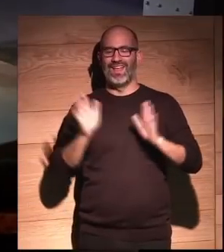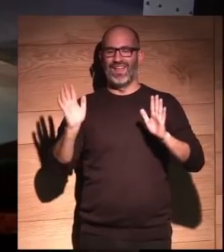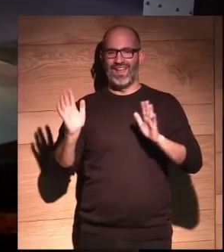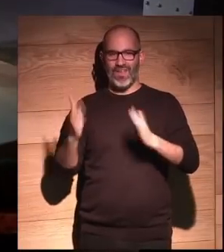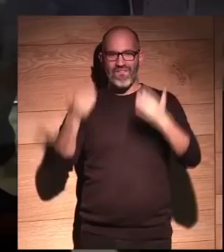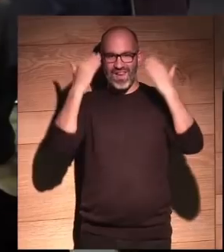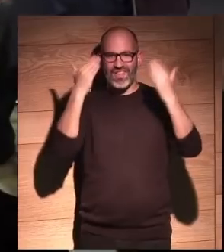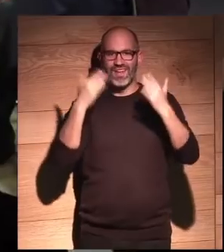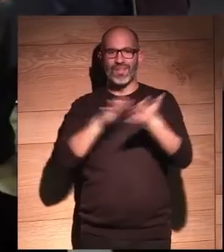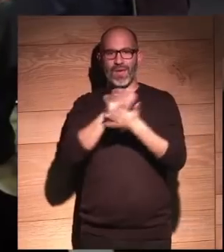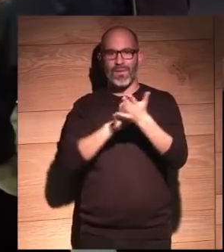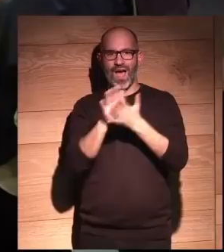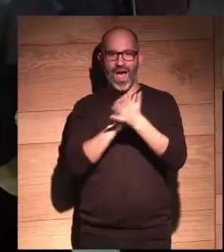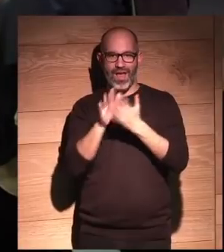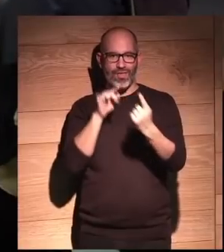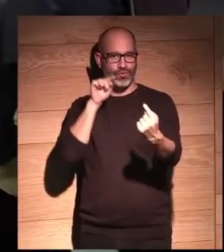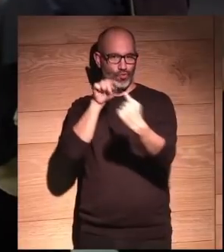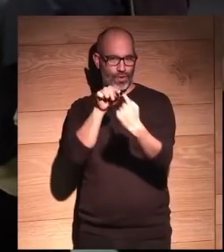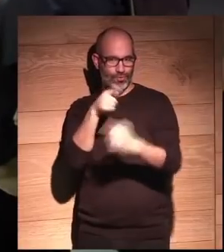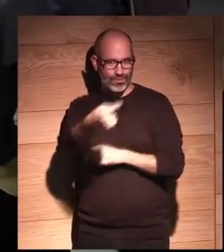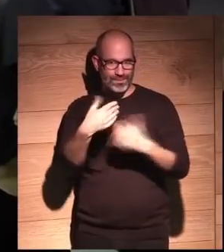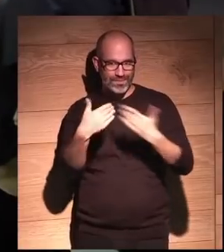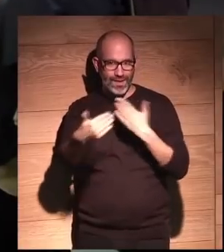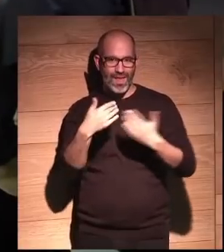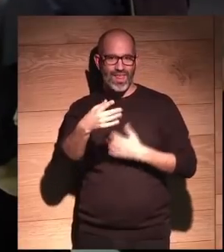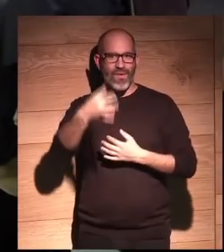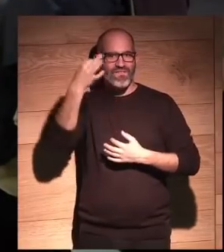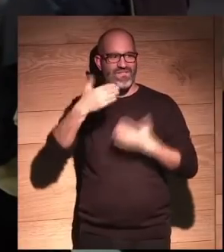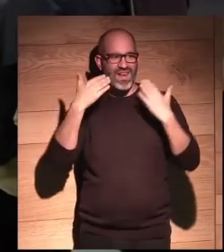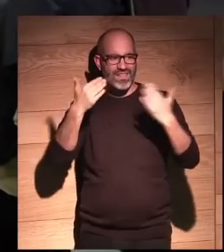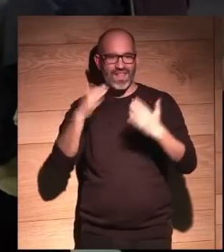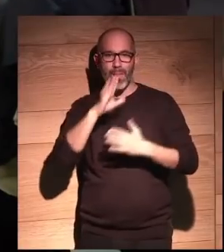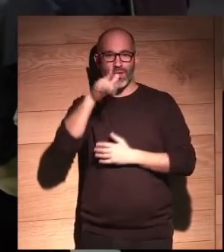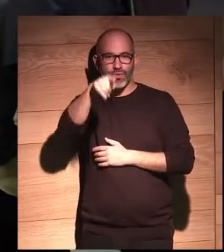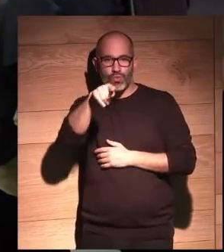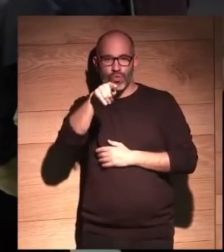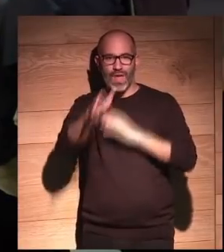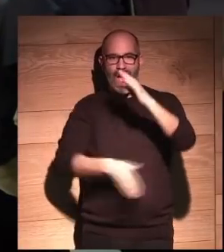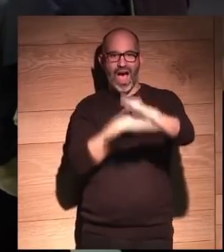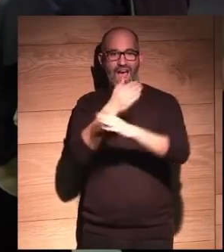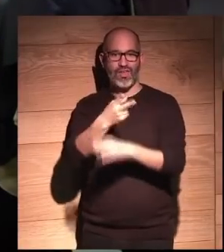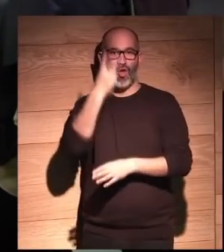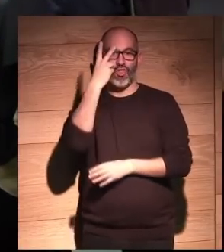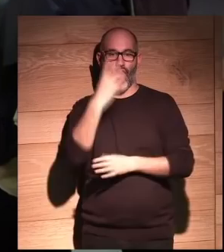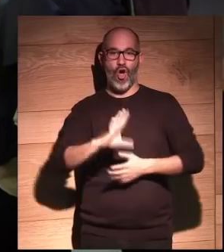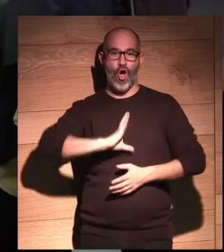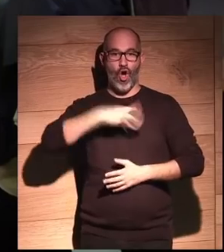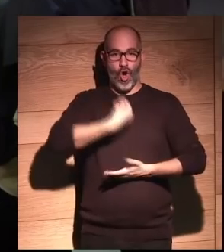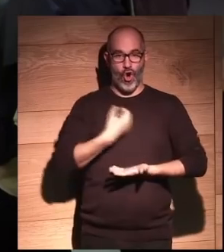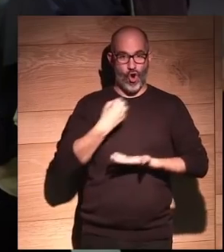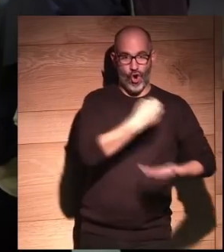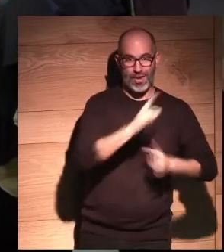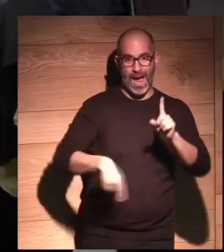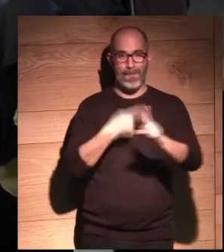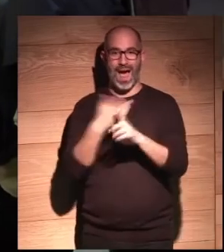felicitarte, te voy a tutear porque bueno, debo felicitarte porque te has ido a los dos eventos del año, a los Goya y a la presentación de